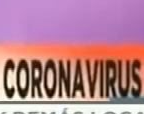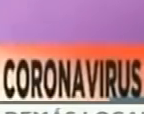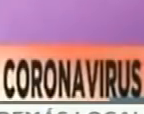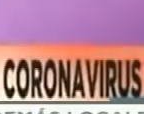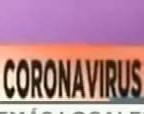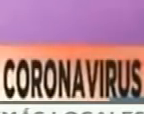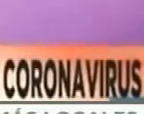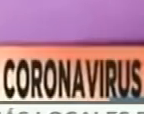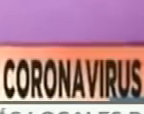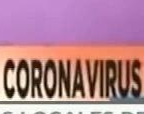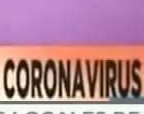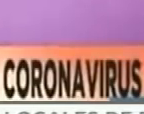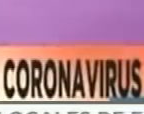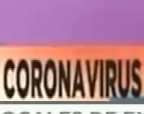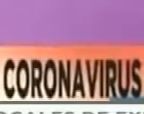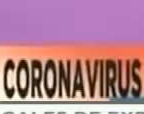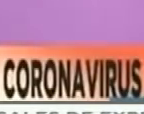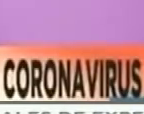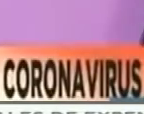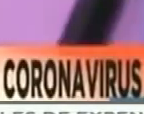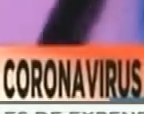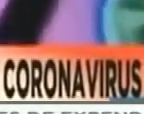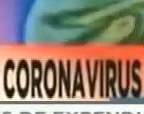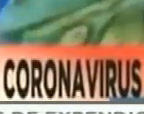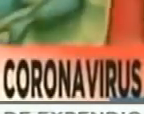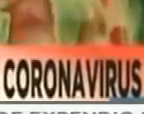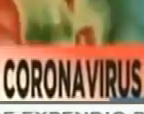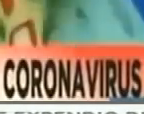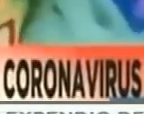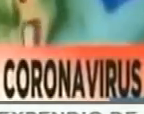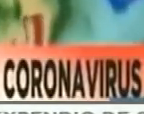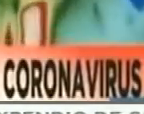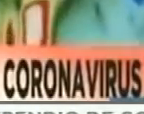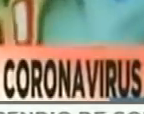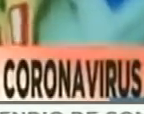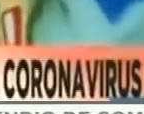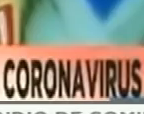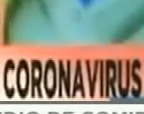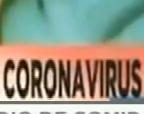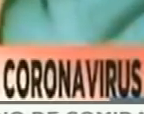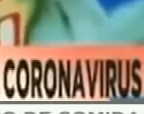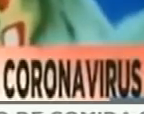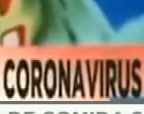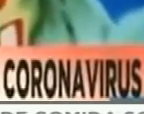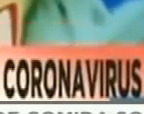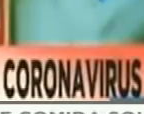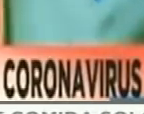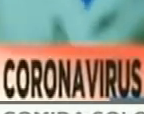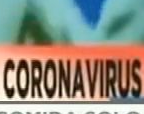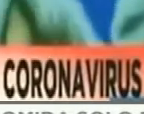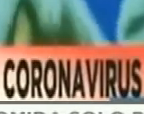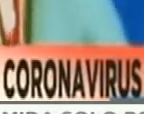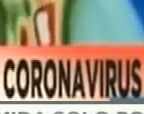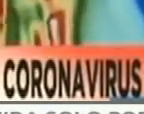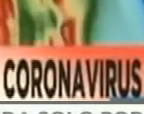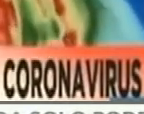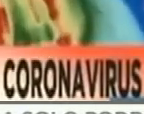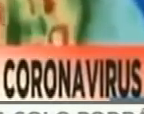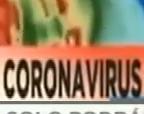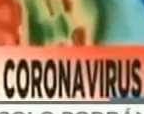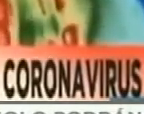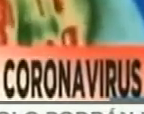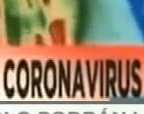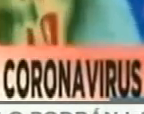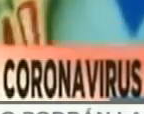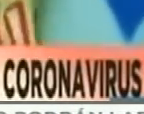gotitas pueden permanecer en el aire durante minutos e incluso horas. Sergio Marcos, responsable de laboratorios de microbiología, explica